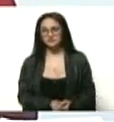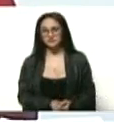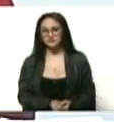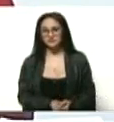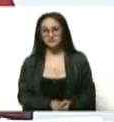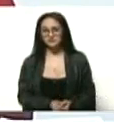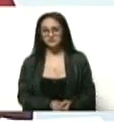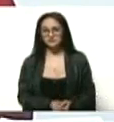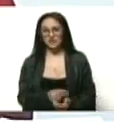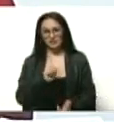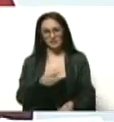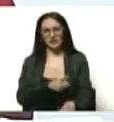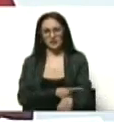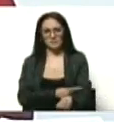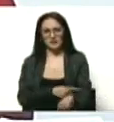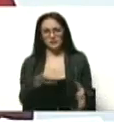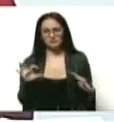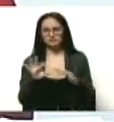Estemos hermanados.